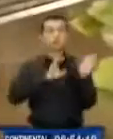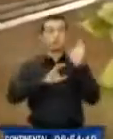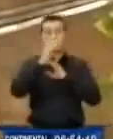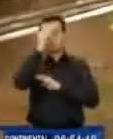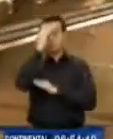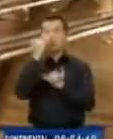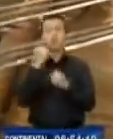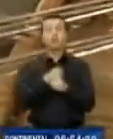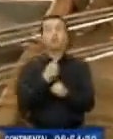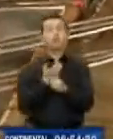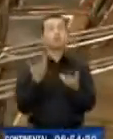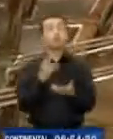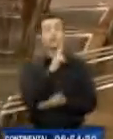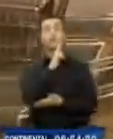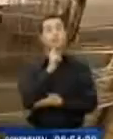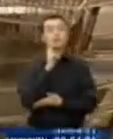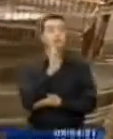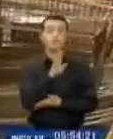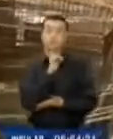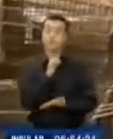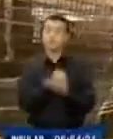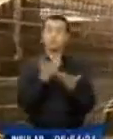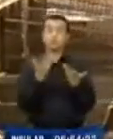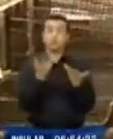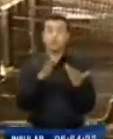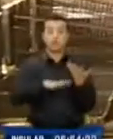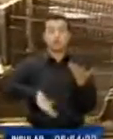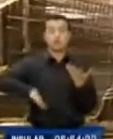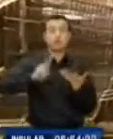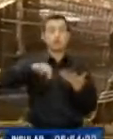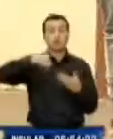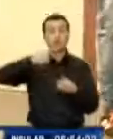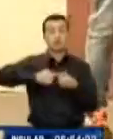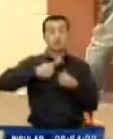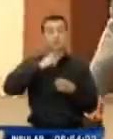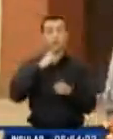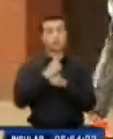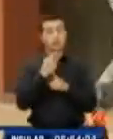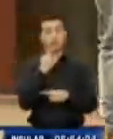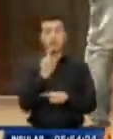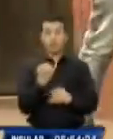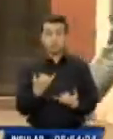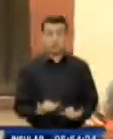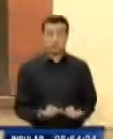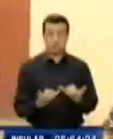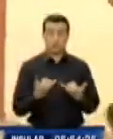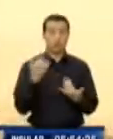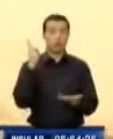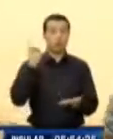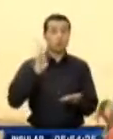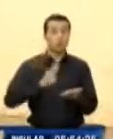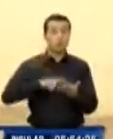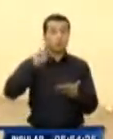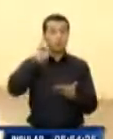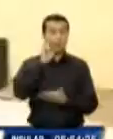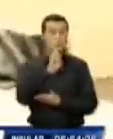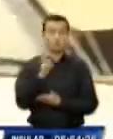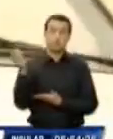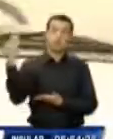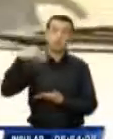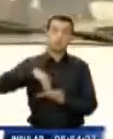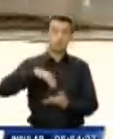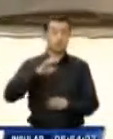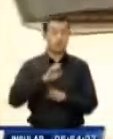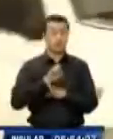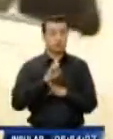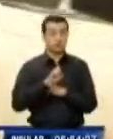Actualmente trabaja en este local de comidas, en la Florida, en el norte de Quito. Dice que la implementación de la visa de turista para que sus compatriotas puedan